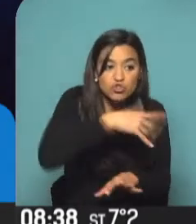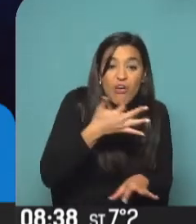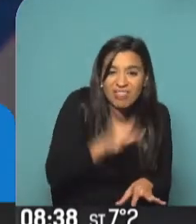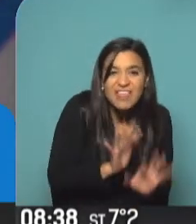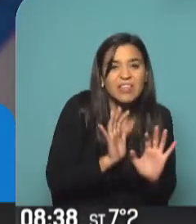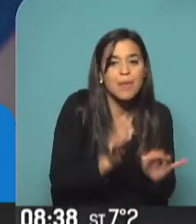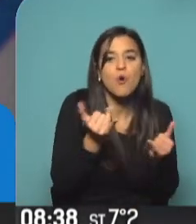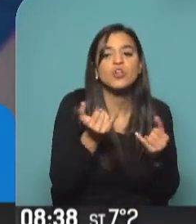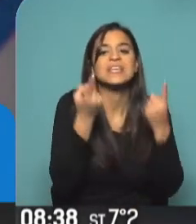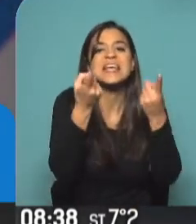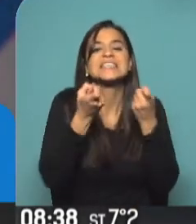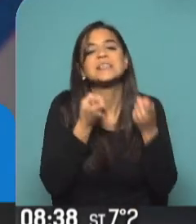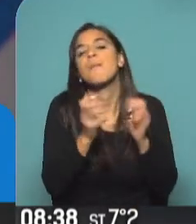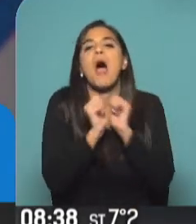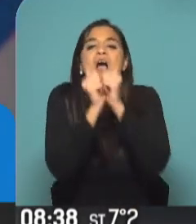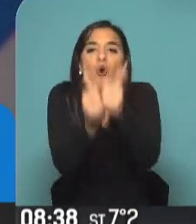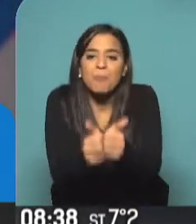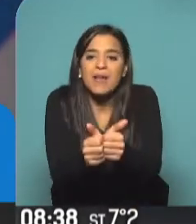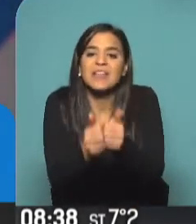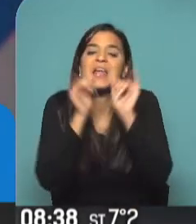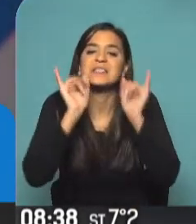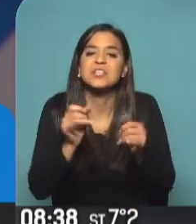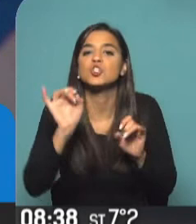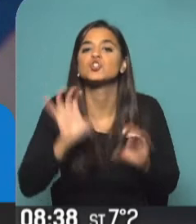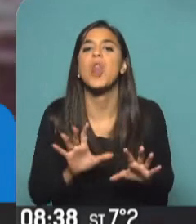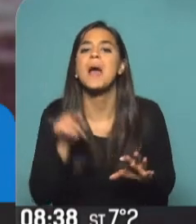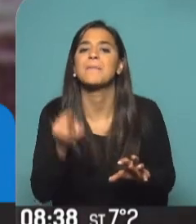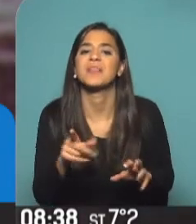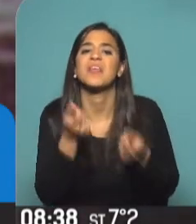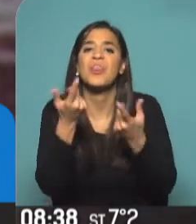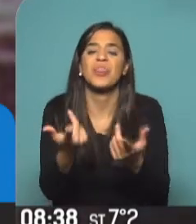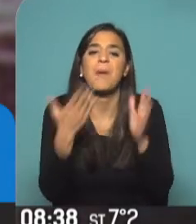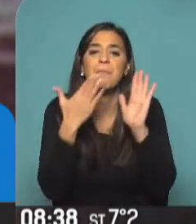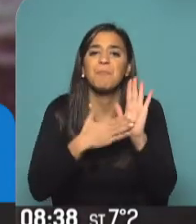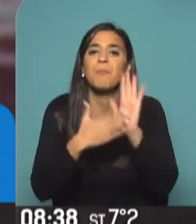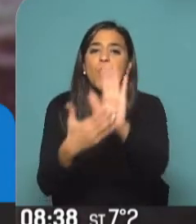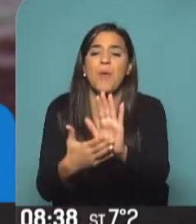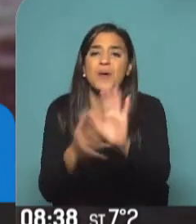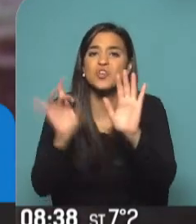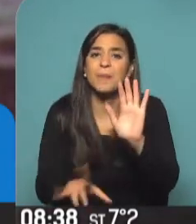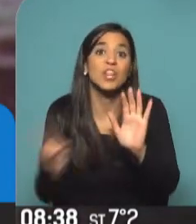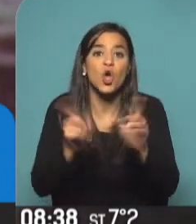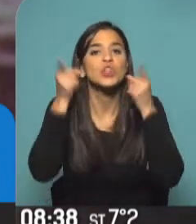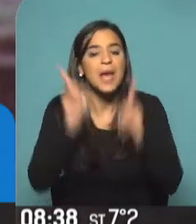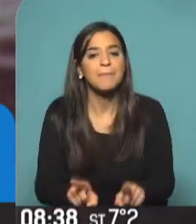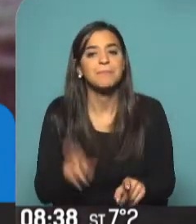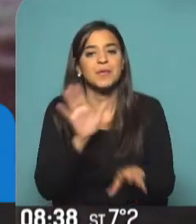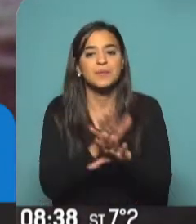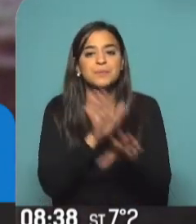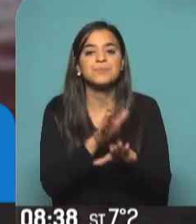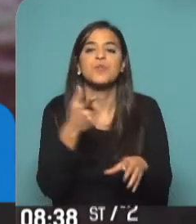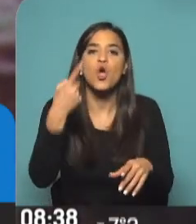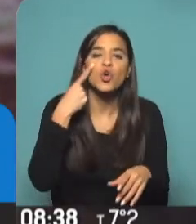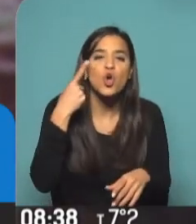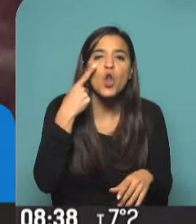es necesario no sólo acompañar no suelo aportar un insumo pericial dentro de las causas sino también hacer un trasvasamiento de